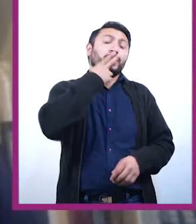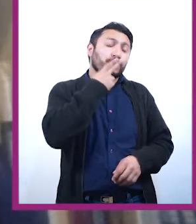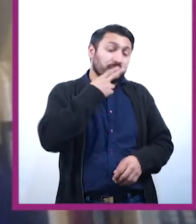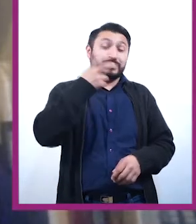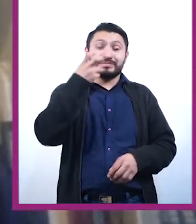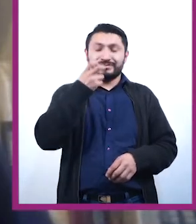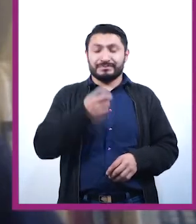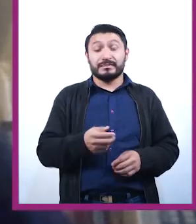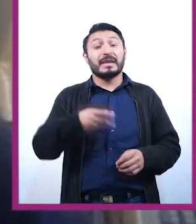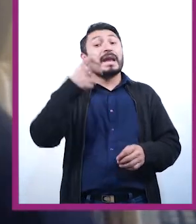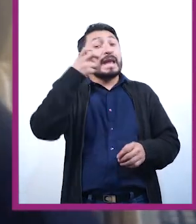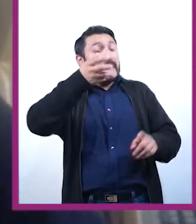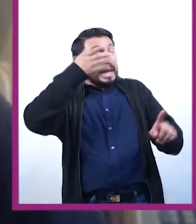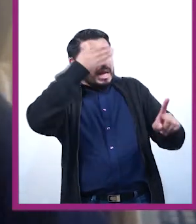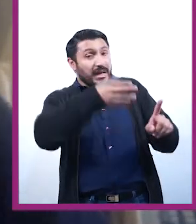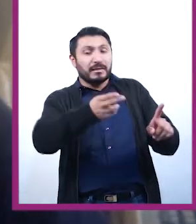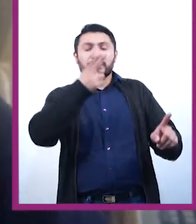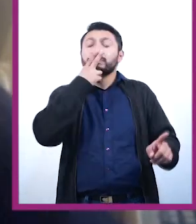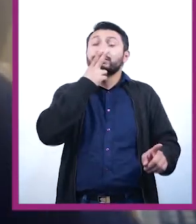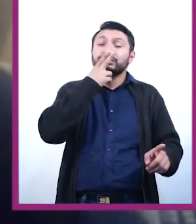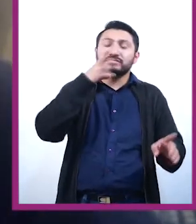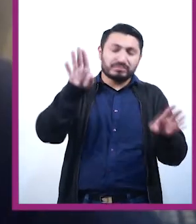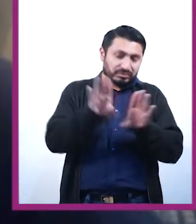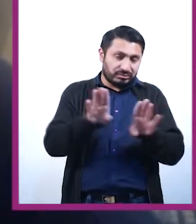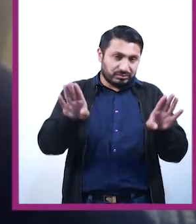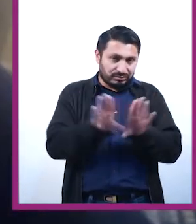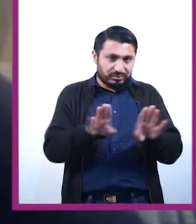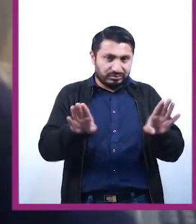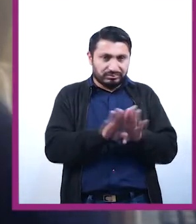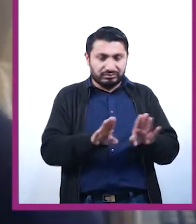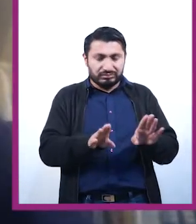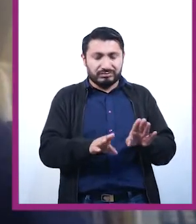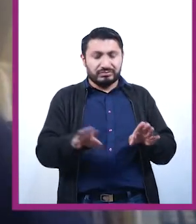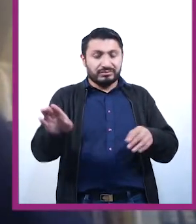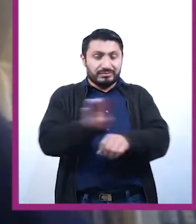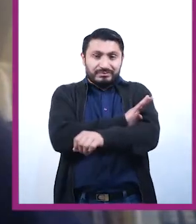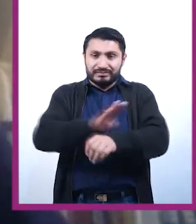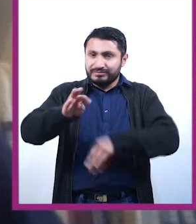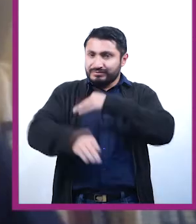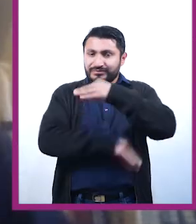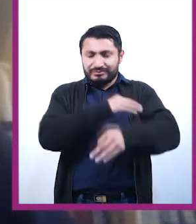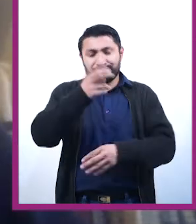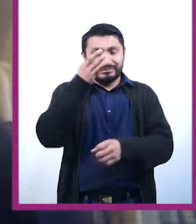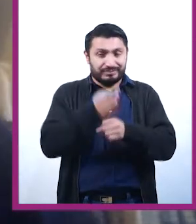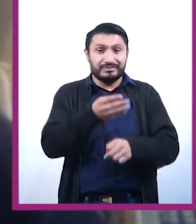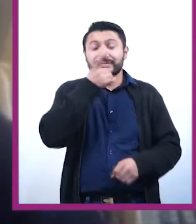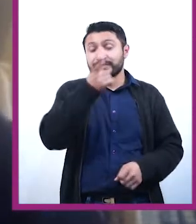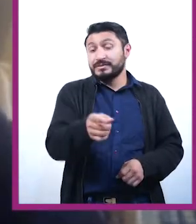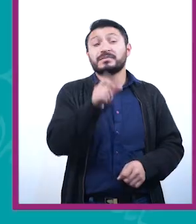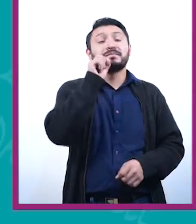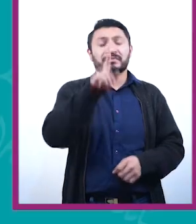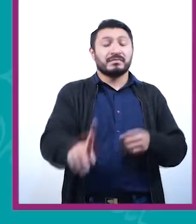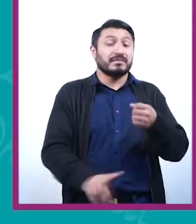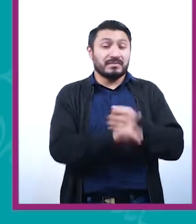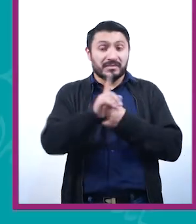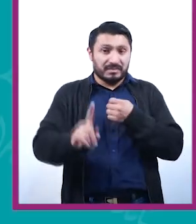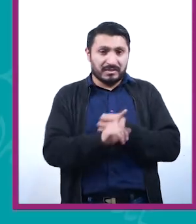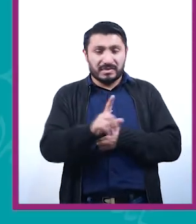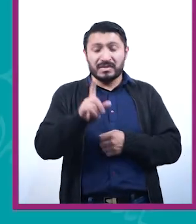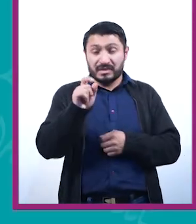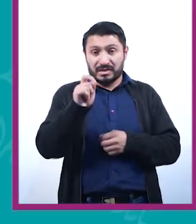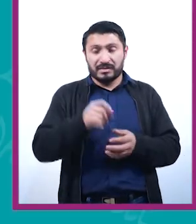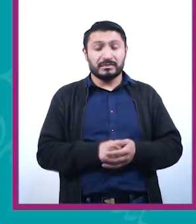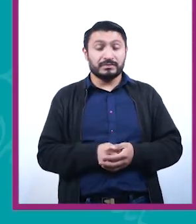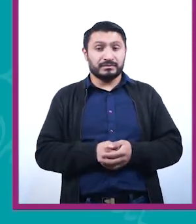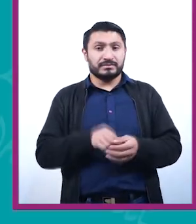sentido, Hitler fue beneficiado por todo lo que estamos diciendo y también por la crisis del 29. ¿Qué